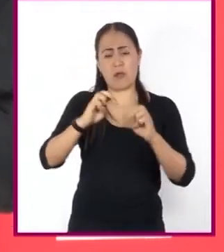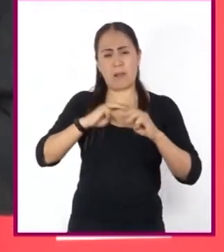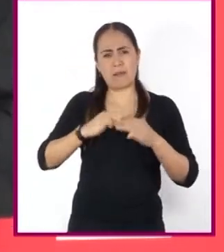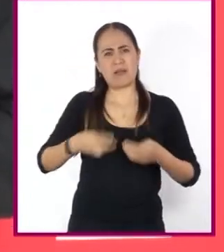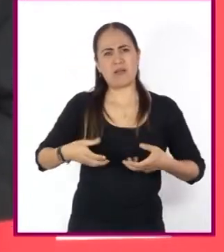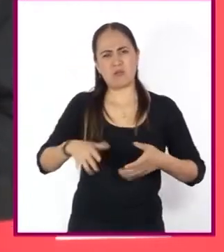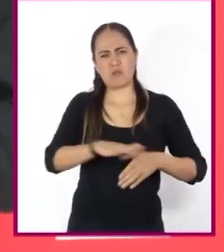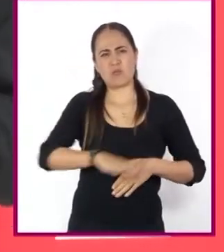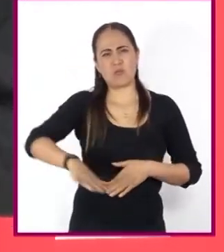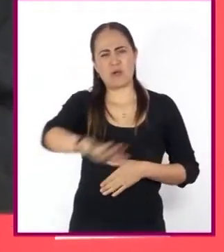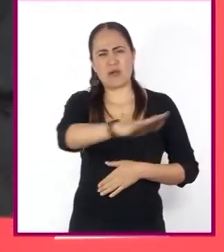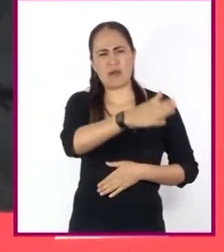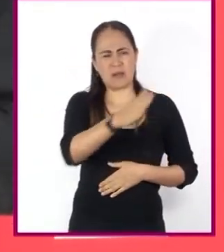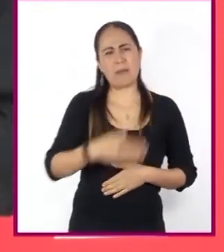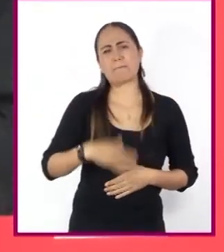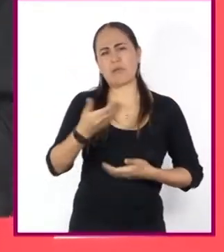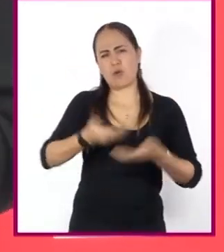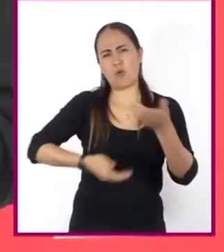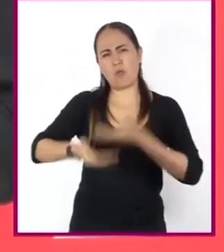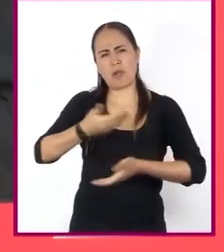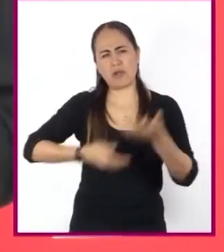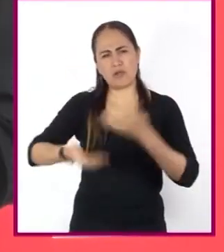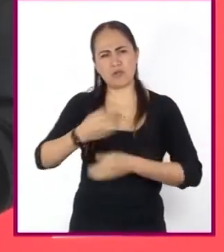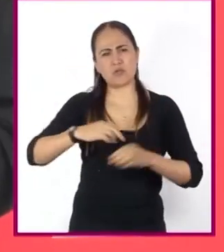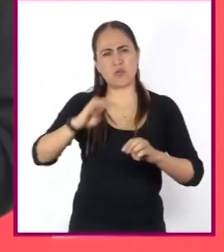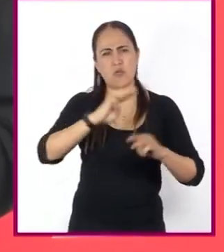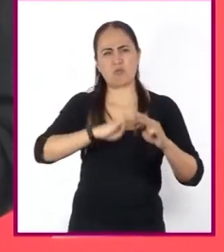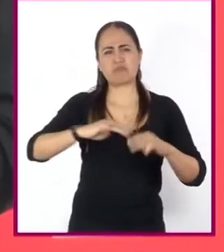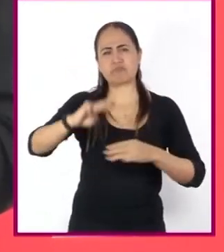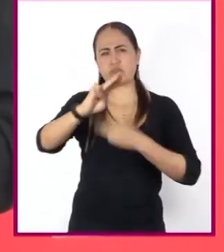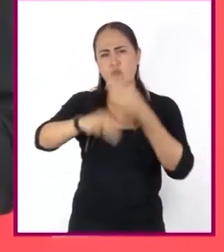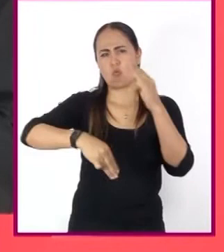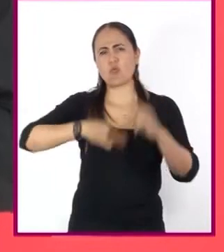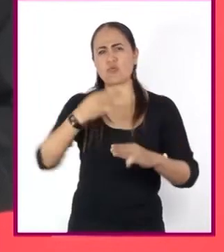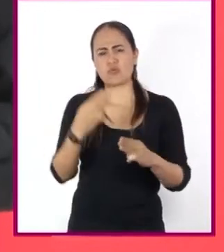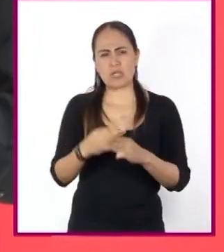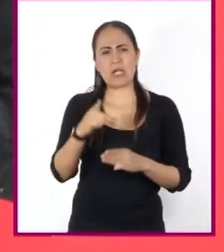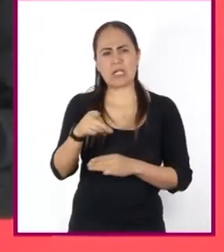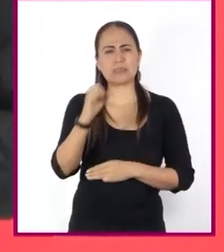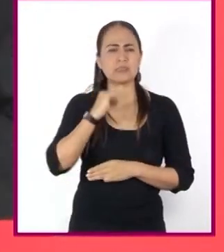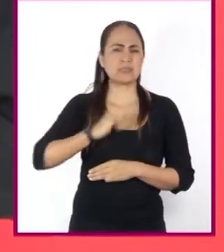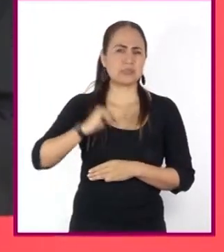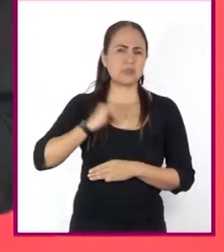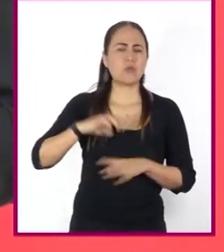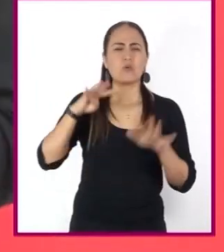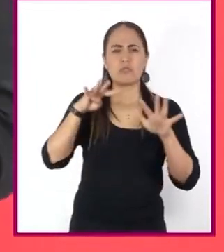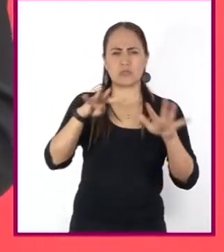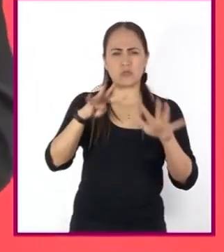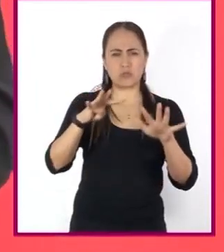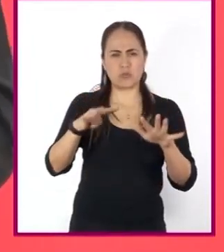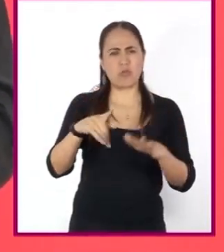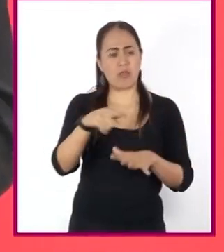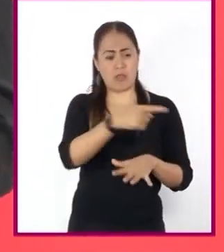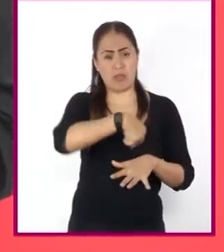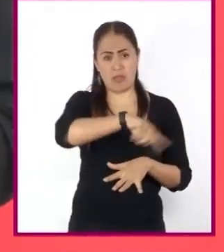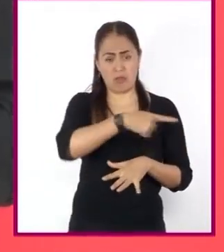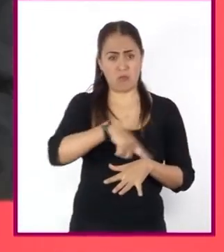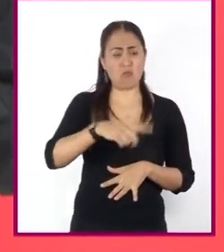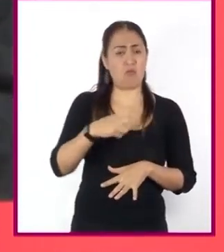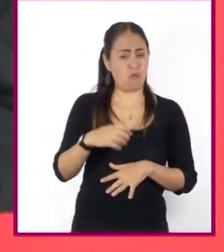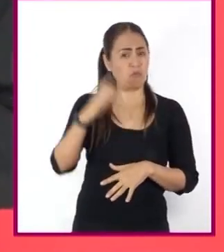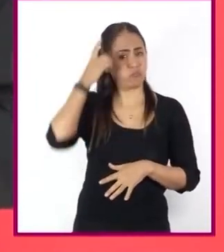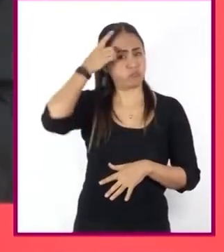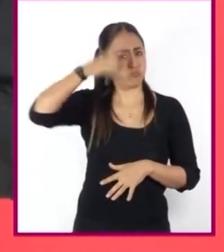que sostuvieron el comercio mundial durante todo el siglo XIX. Esta guerra sirvió a los norteamericanos